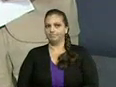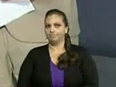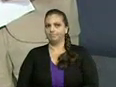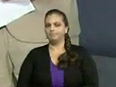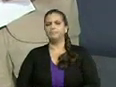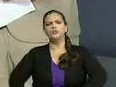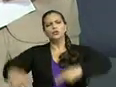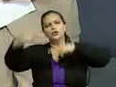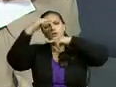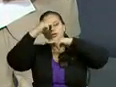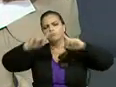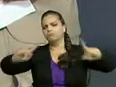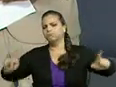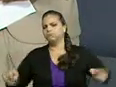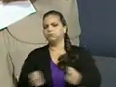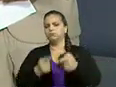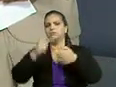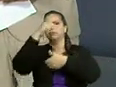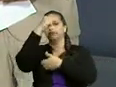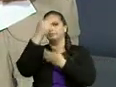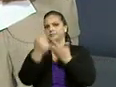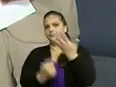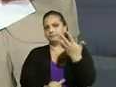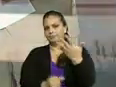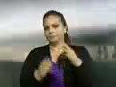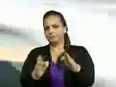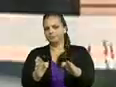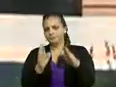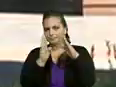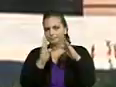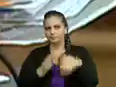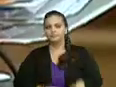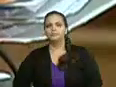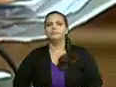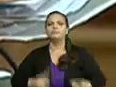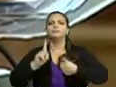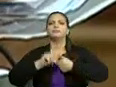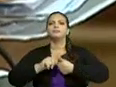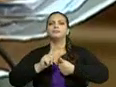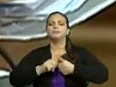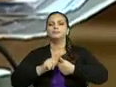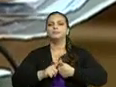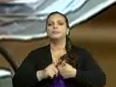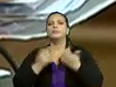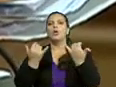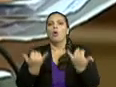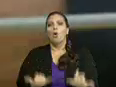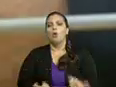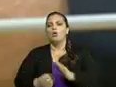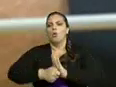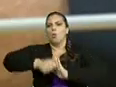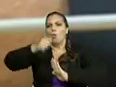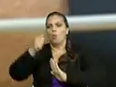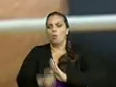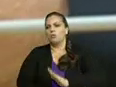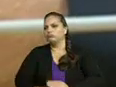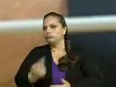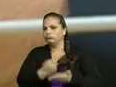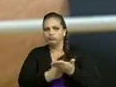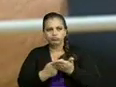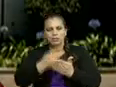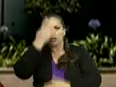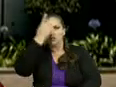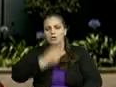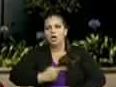De revisar las 5 noticias más importantes del día. Presten atención. Este viernes se conocerá quiénes serán los llamados a juicio por el